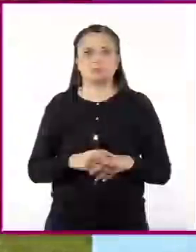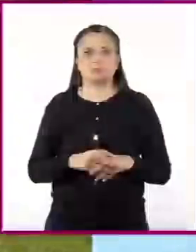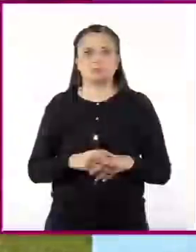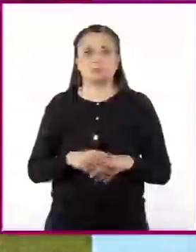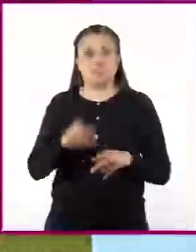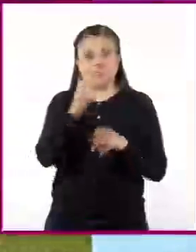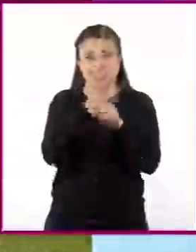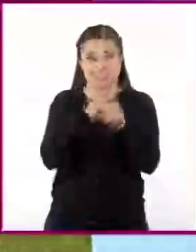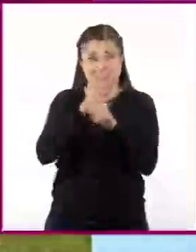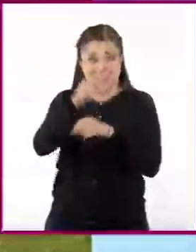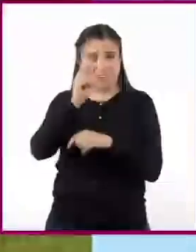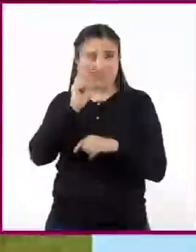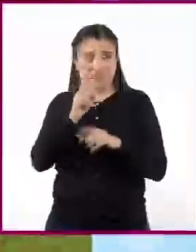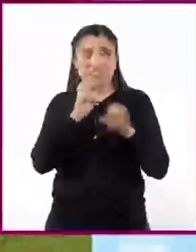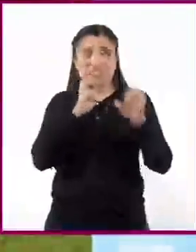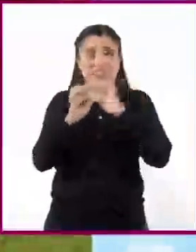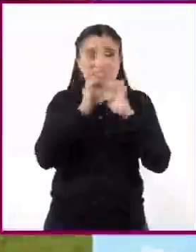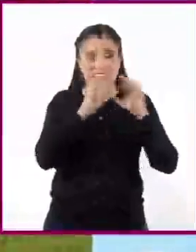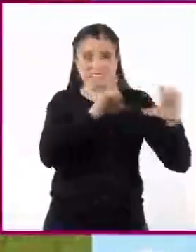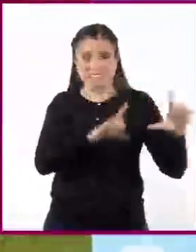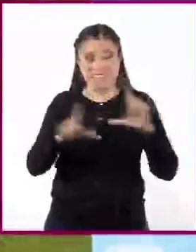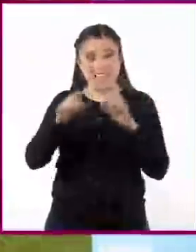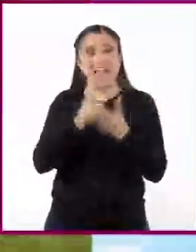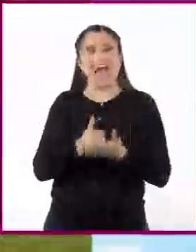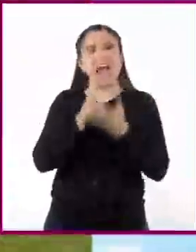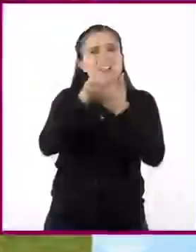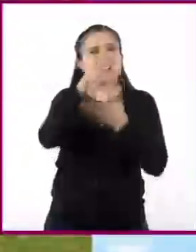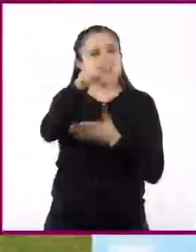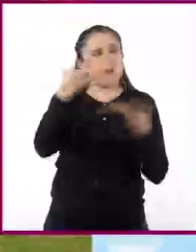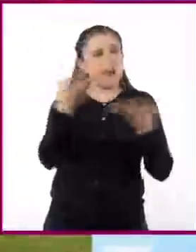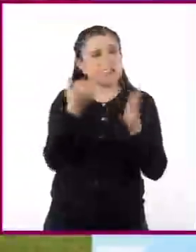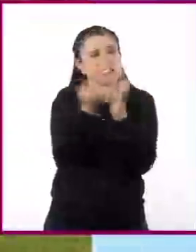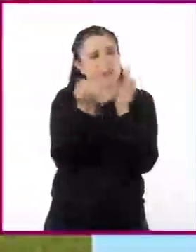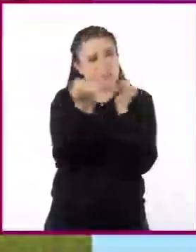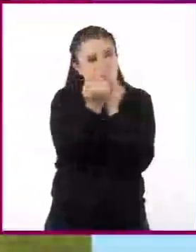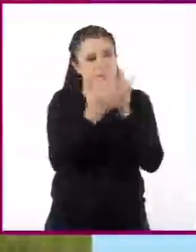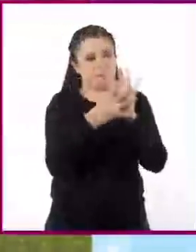Te invito a ver la siguiente entrevista que te ayudará a realizar tu investigación.